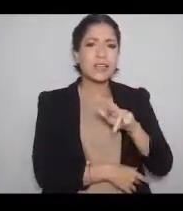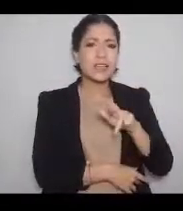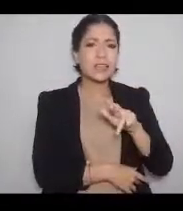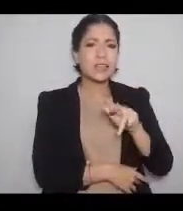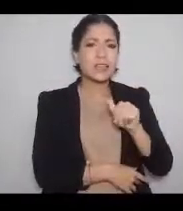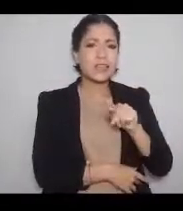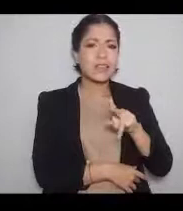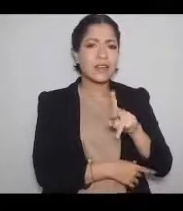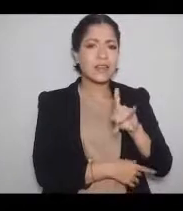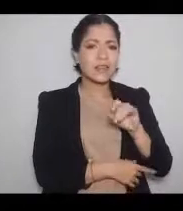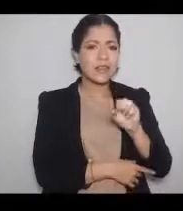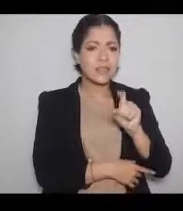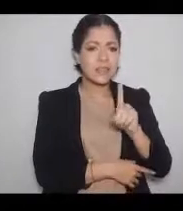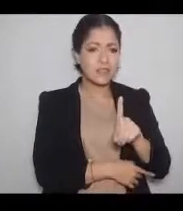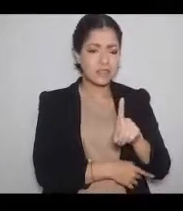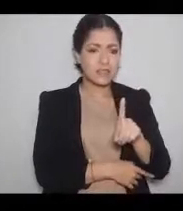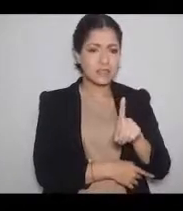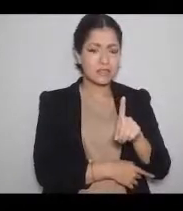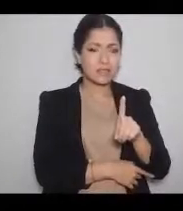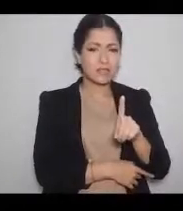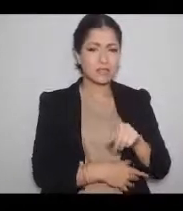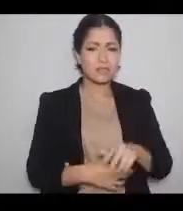gravedad.